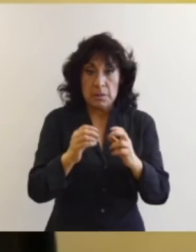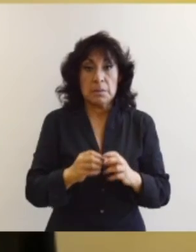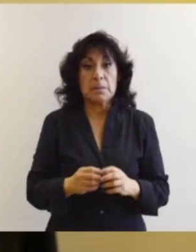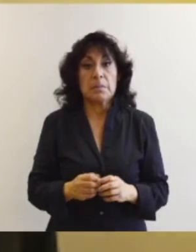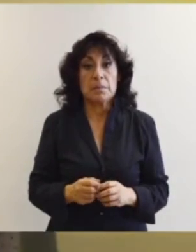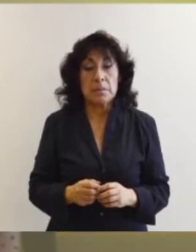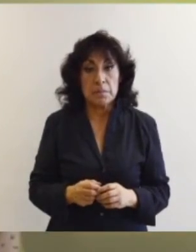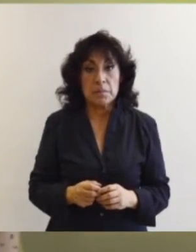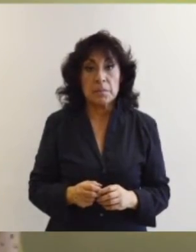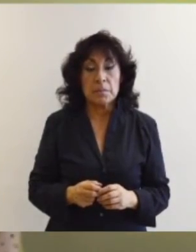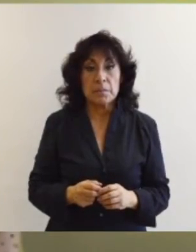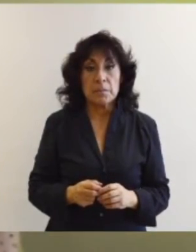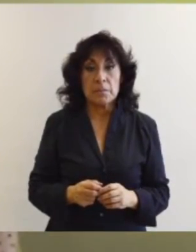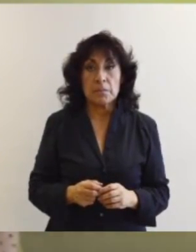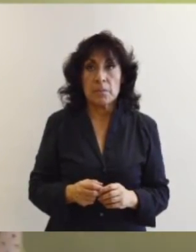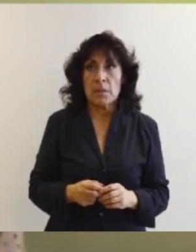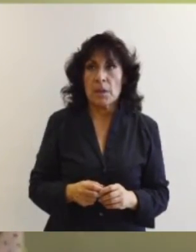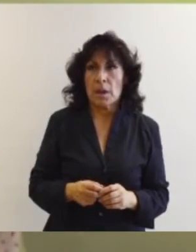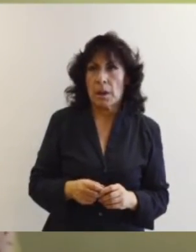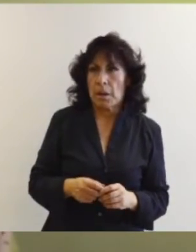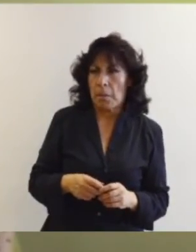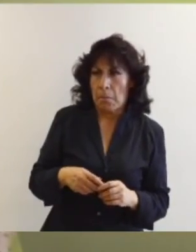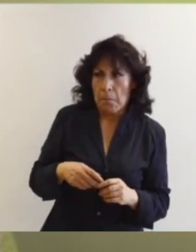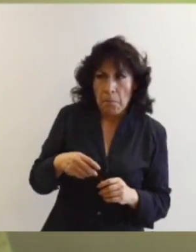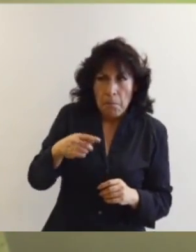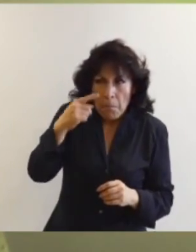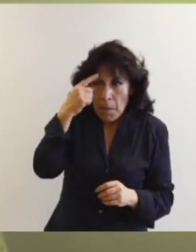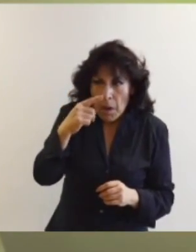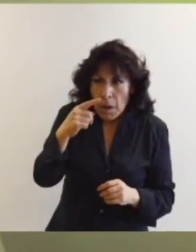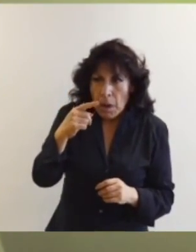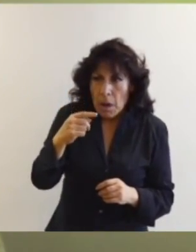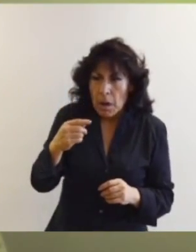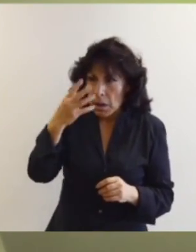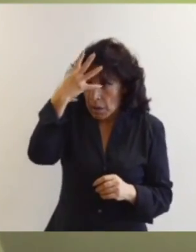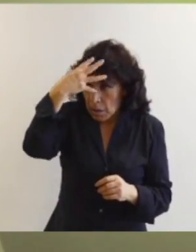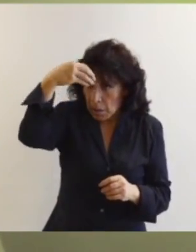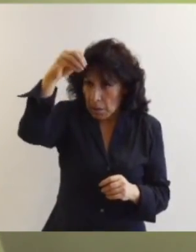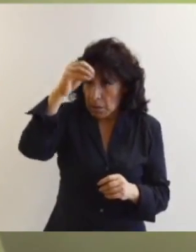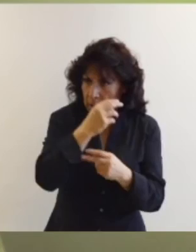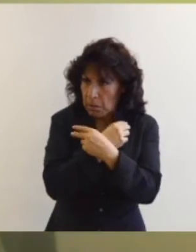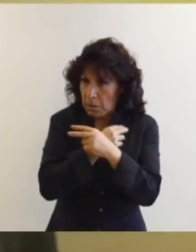mortales. ¿Para oponerlos a los de Cortés?